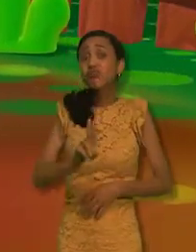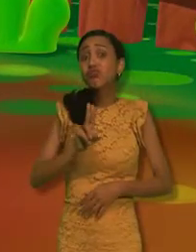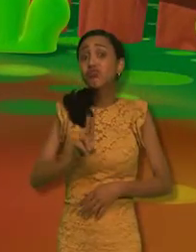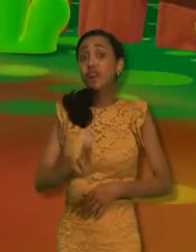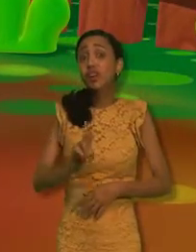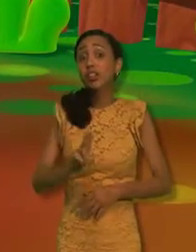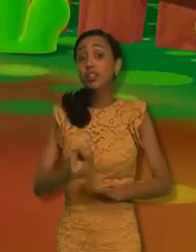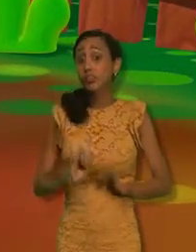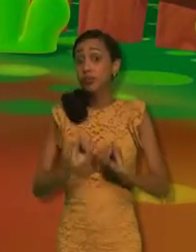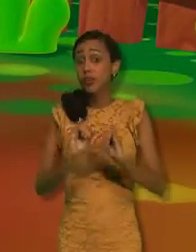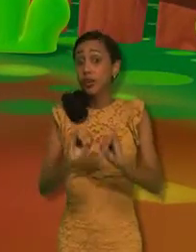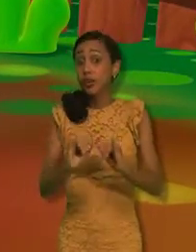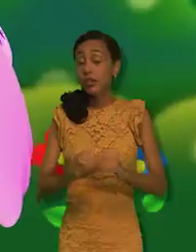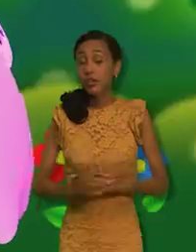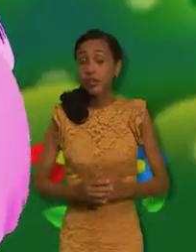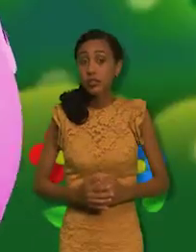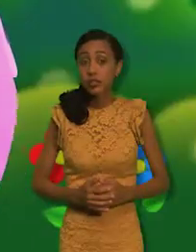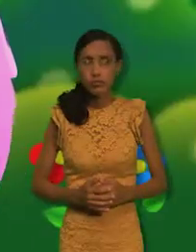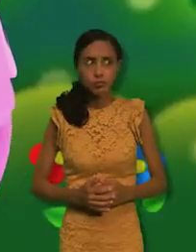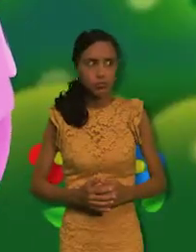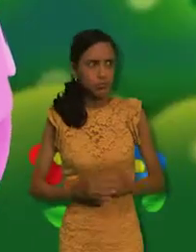deprisa a darle la noticia!